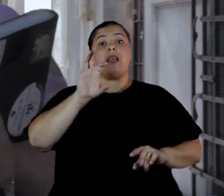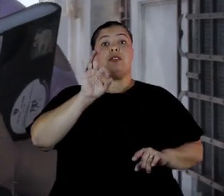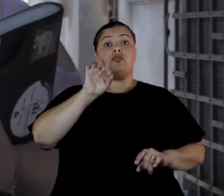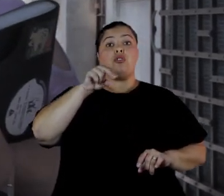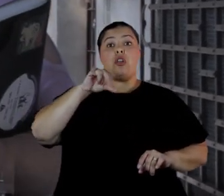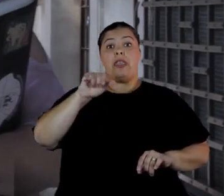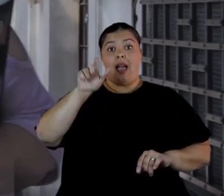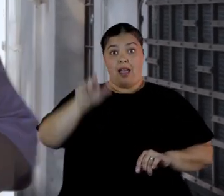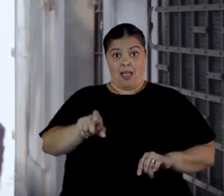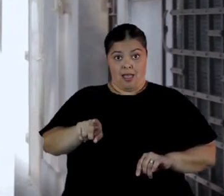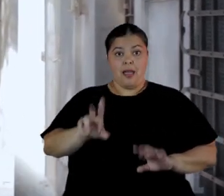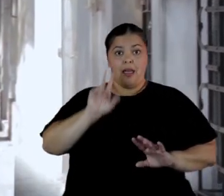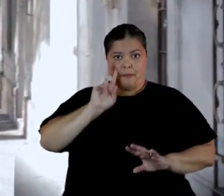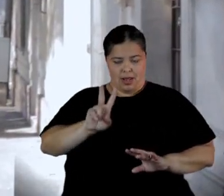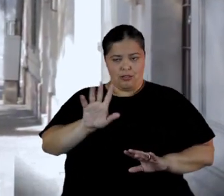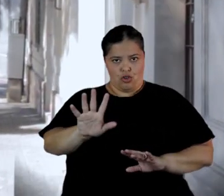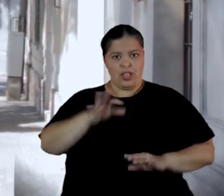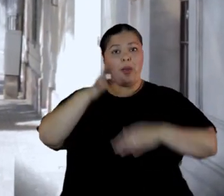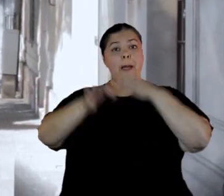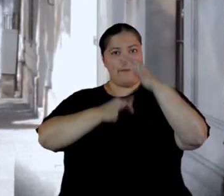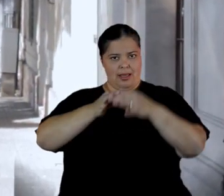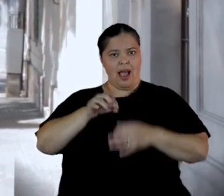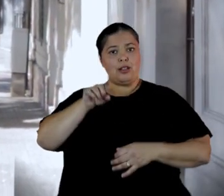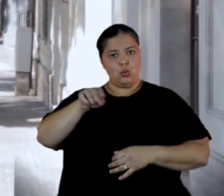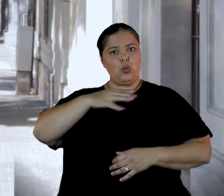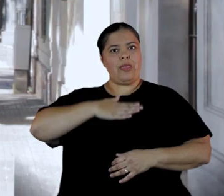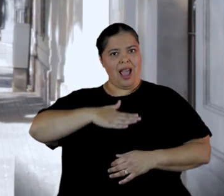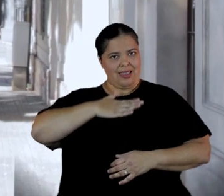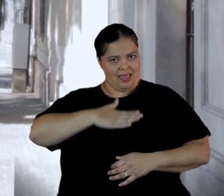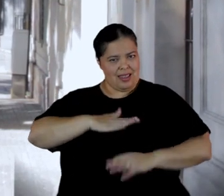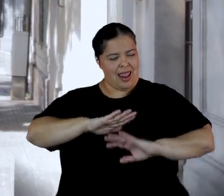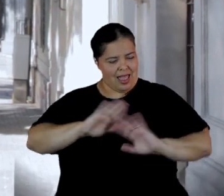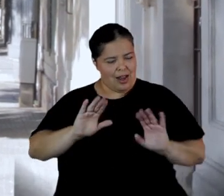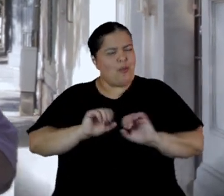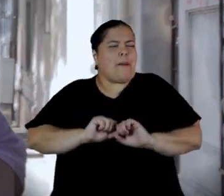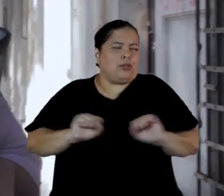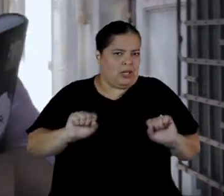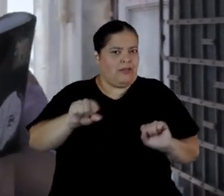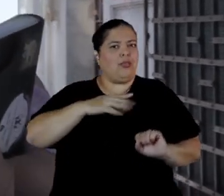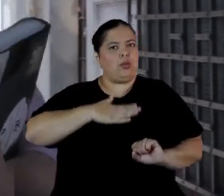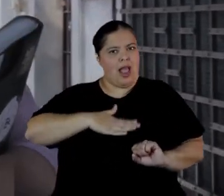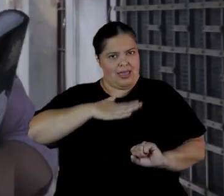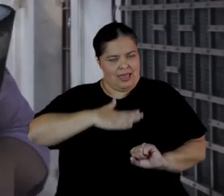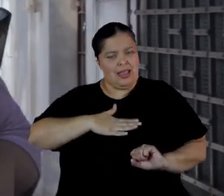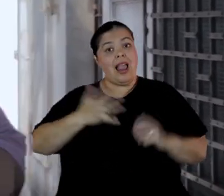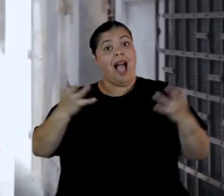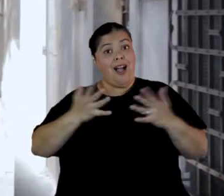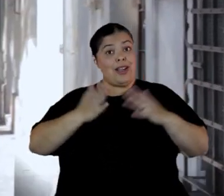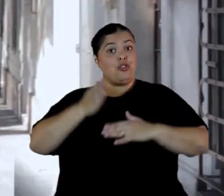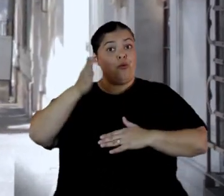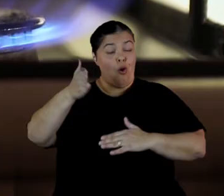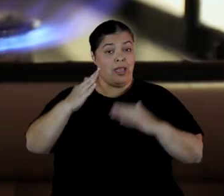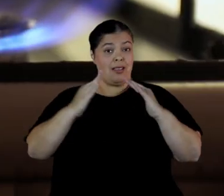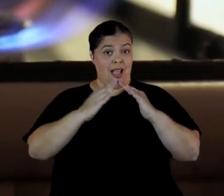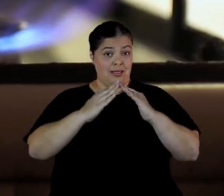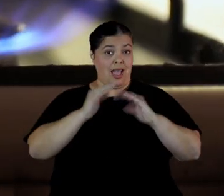mira, yo te explico una cosa. Tú tranquila, dentro de todo lo posible, ¿sí? Yo ahora estoy yendo a la casa de una